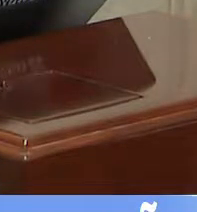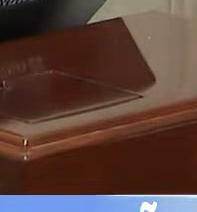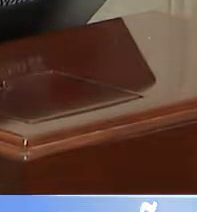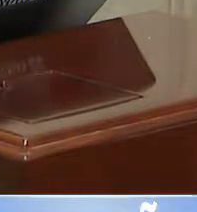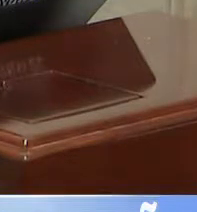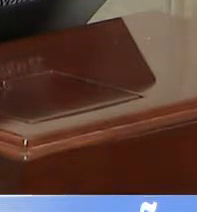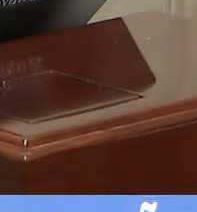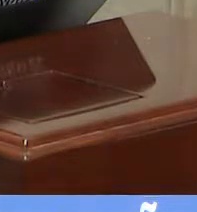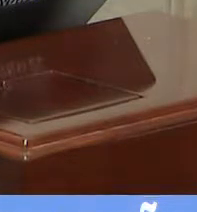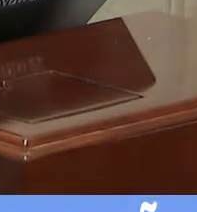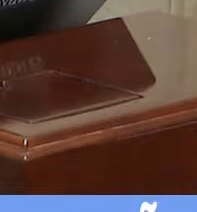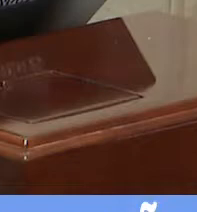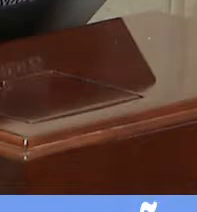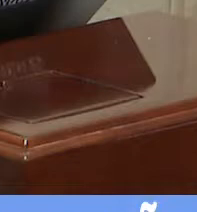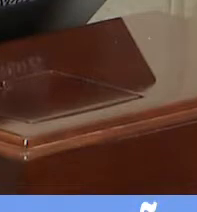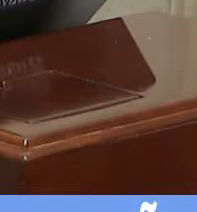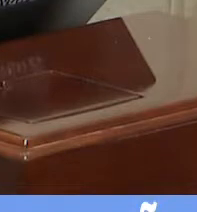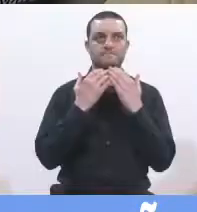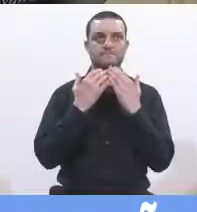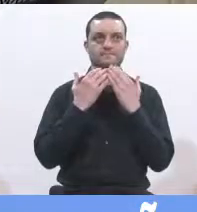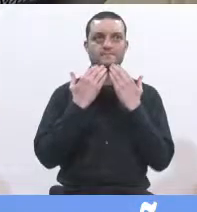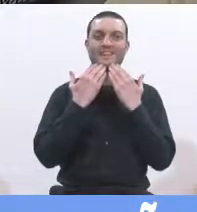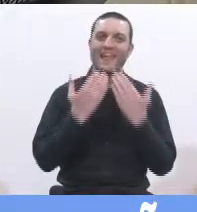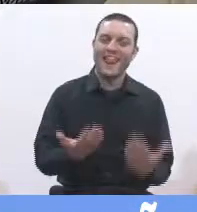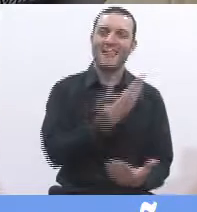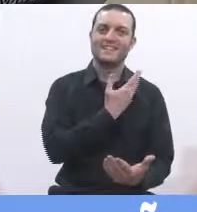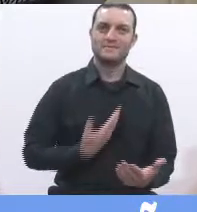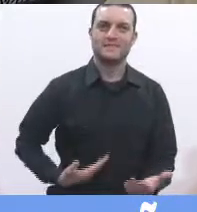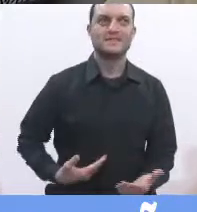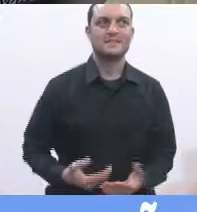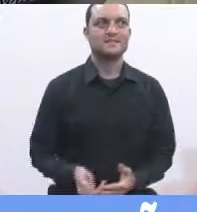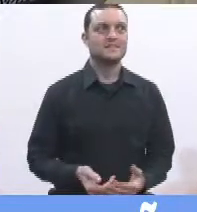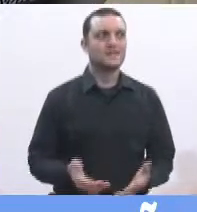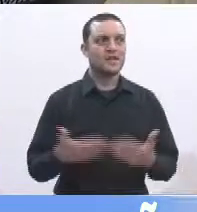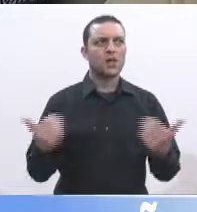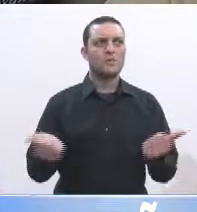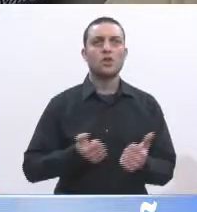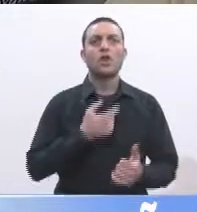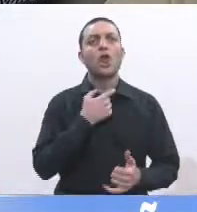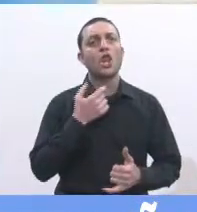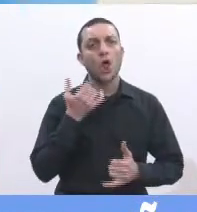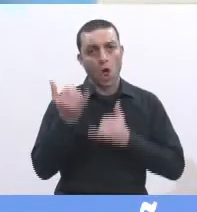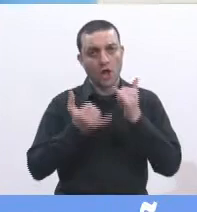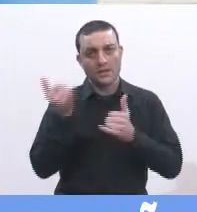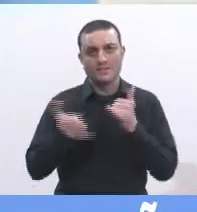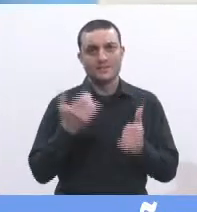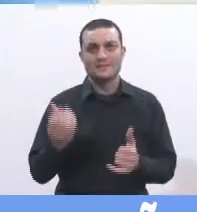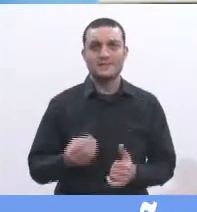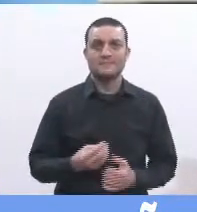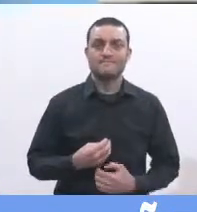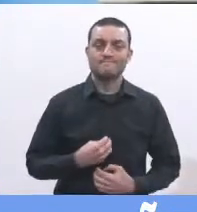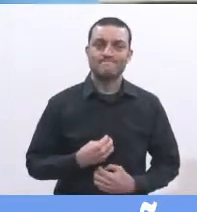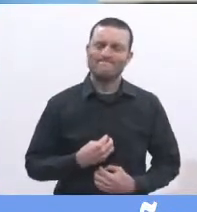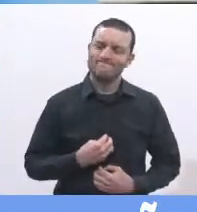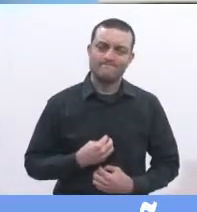Muchas gracias, señor presidente. Antes nada, quiero decir que lamento profundamente a